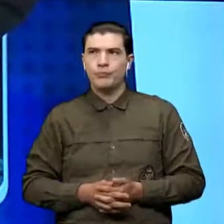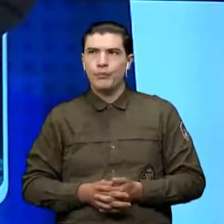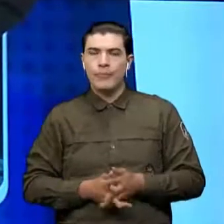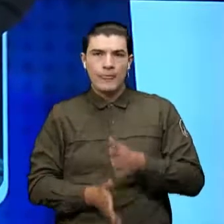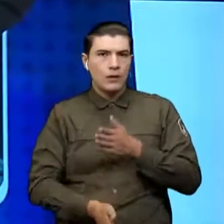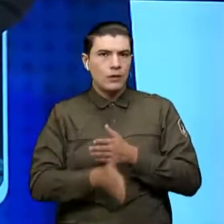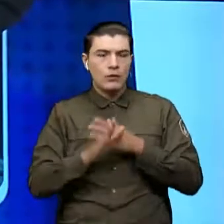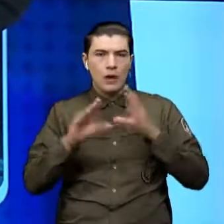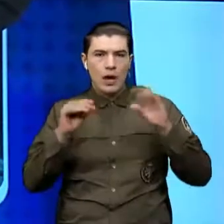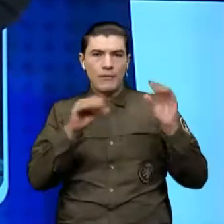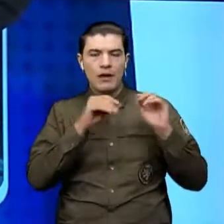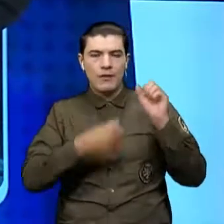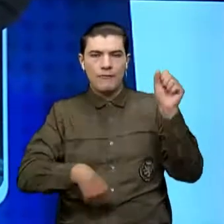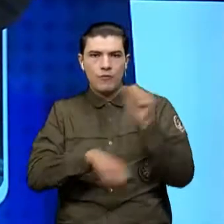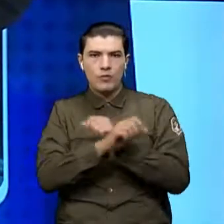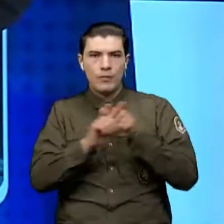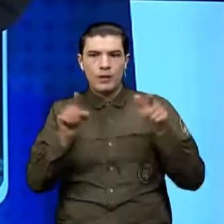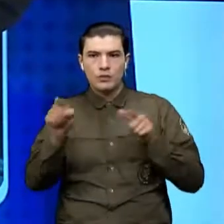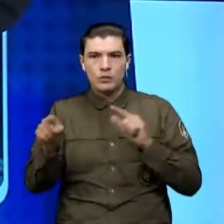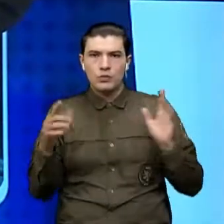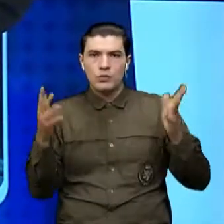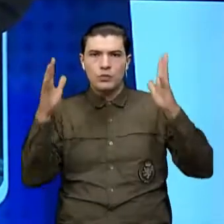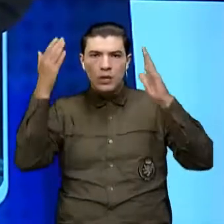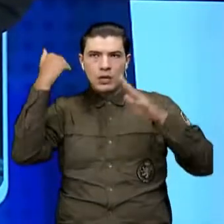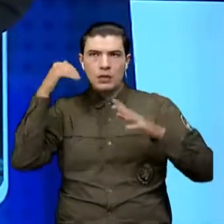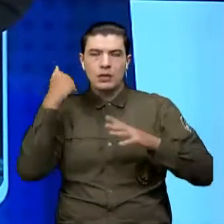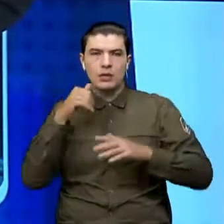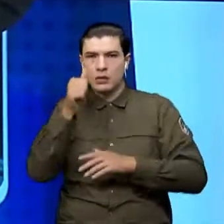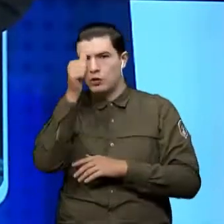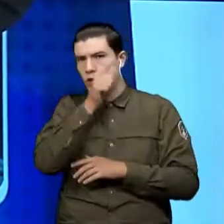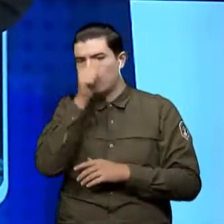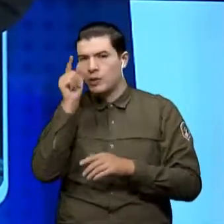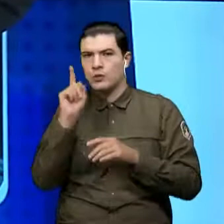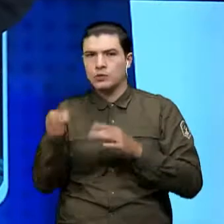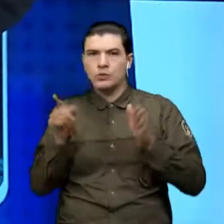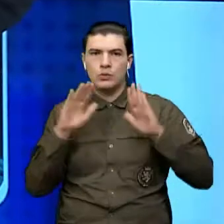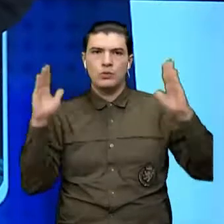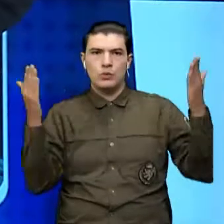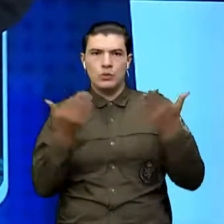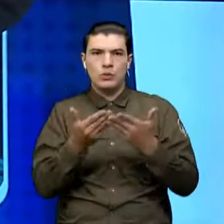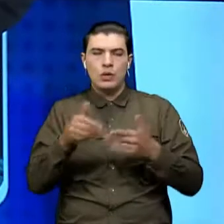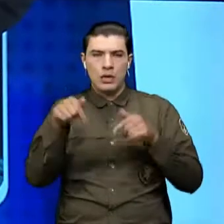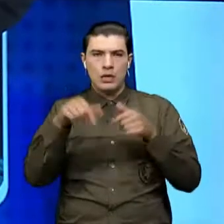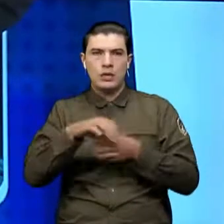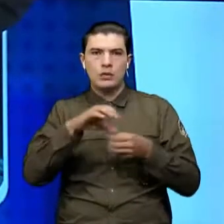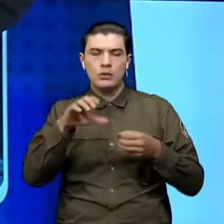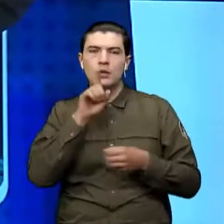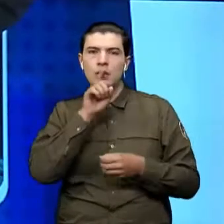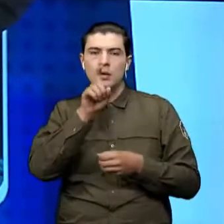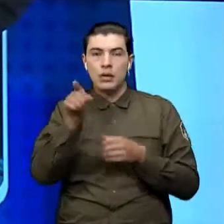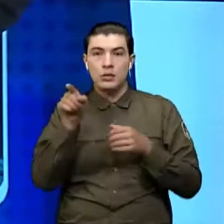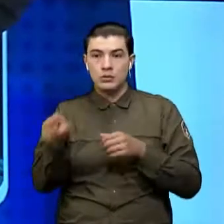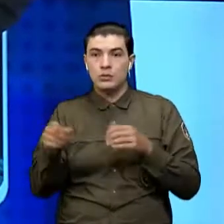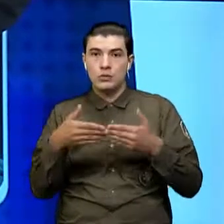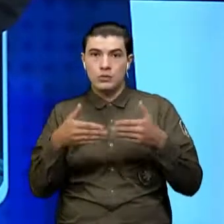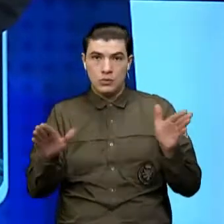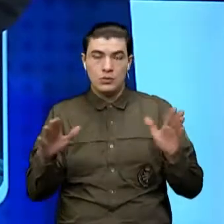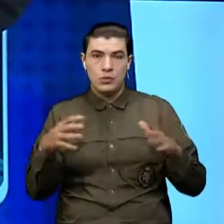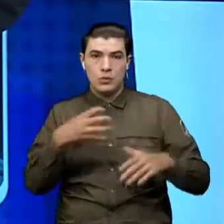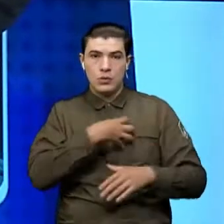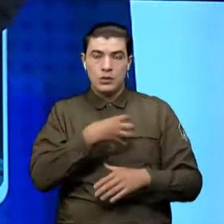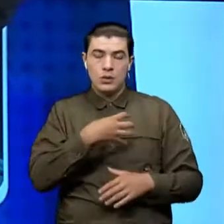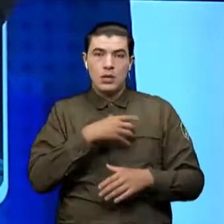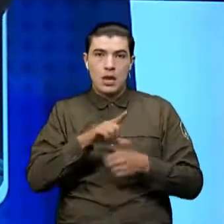Y seguimos hablando de fútbol, pero de la colorida fiesta que se vivió el pasado domingo en el Estadio Departamental Alfonso López con la inauguración de los torneos municipales de la